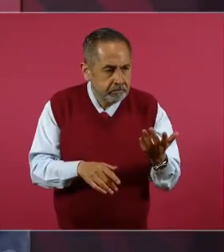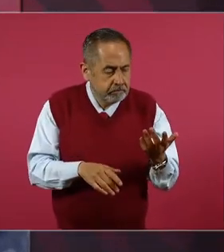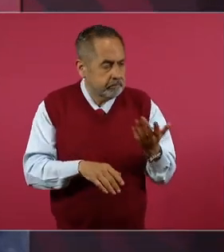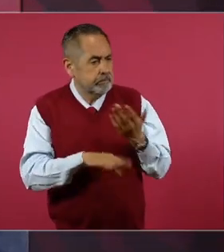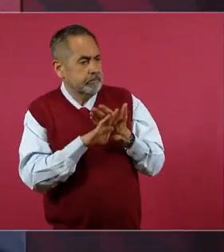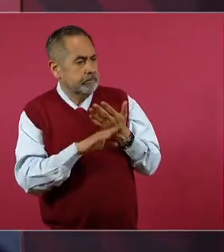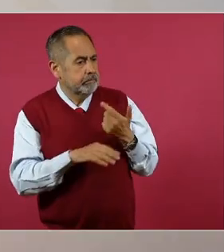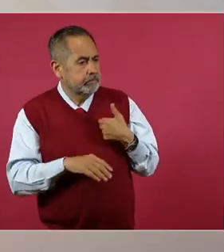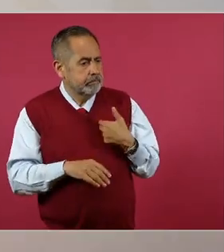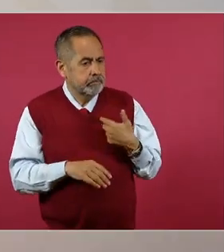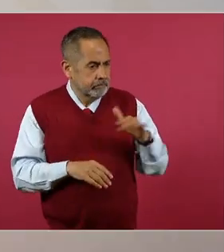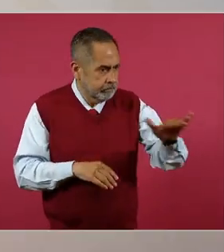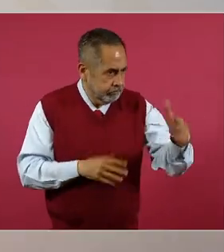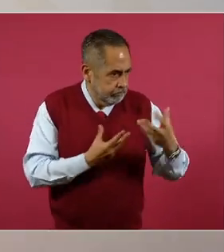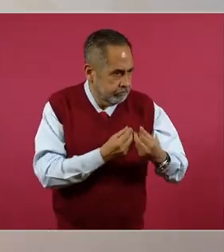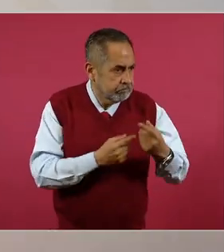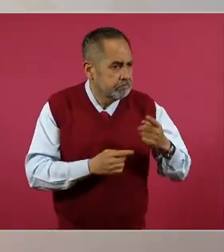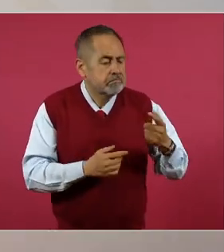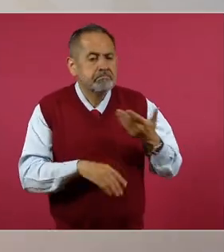Y la sorpresa fue